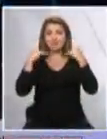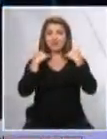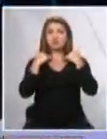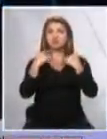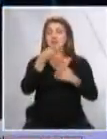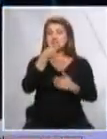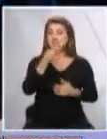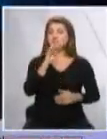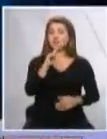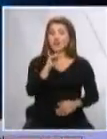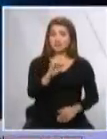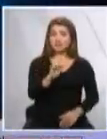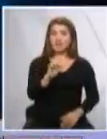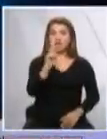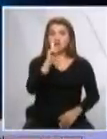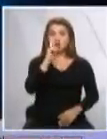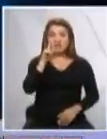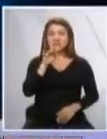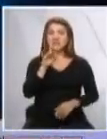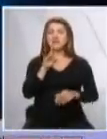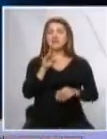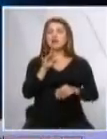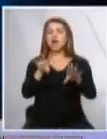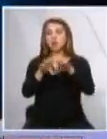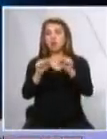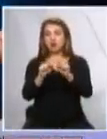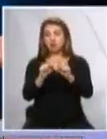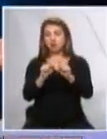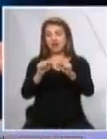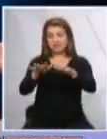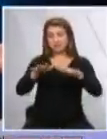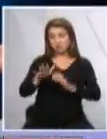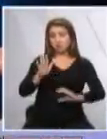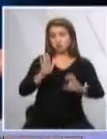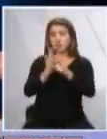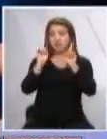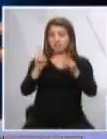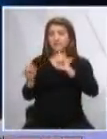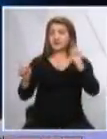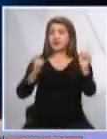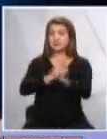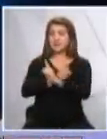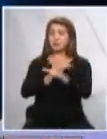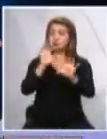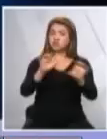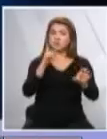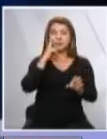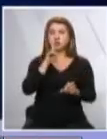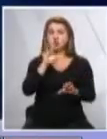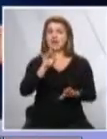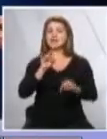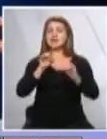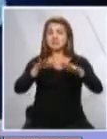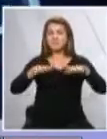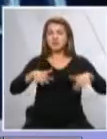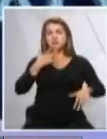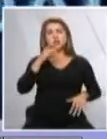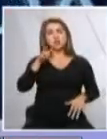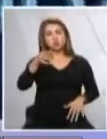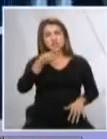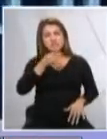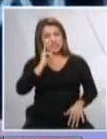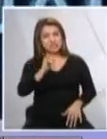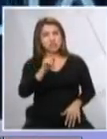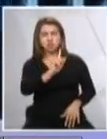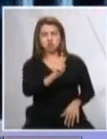Felipe, no es esa la vía, por ejemplo, la Asamblea Constituyente, que tal vez se pueden cambiar cosas de la Constitución, pero no una Asamblea. ¿Por qué tú crees que sí? ¿Por qué discrepas?